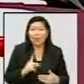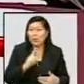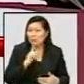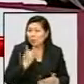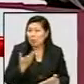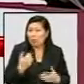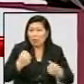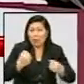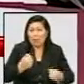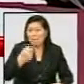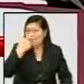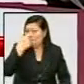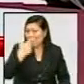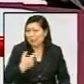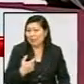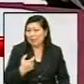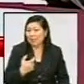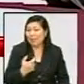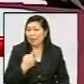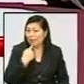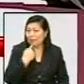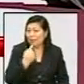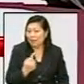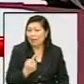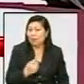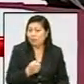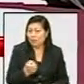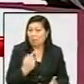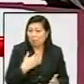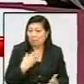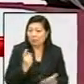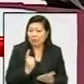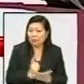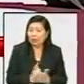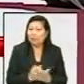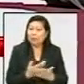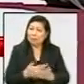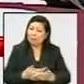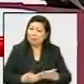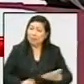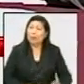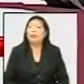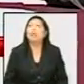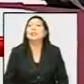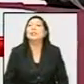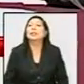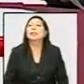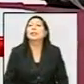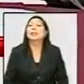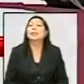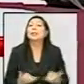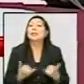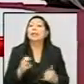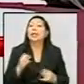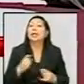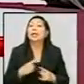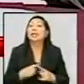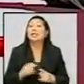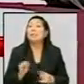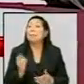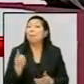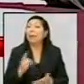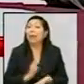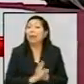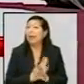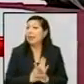solamente un capricho personal. Nos estamos dando cuenta, y usted puede constatar en los documentos, es que IETSI para nada ha